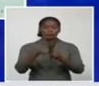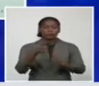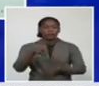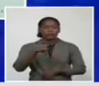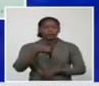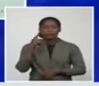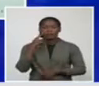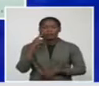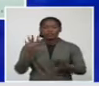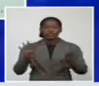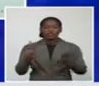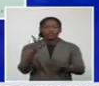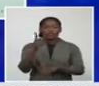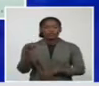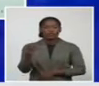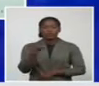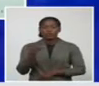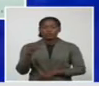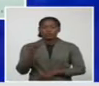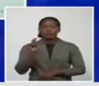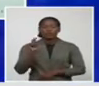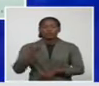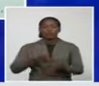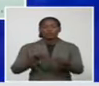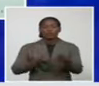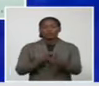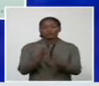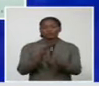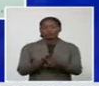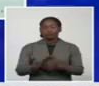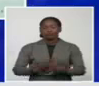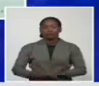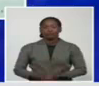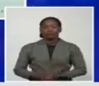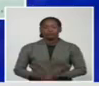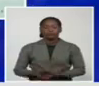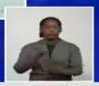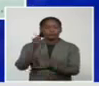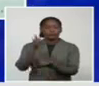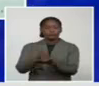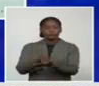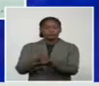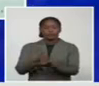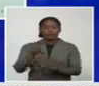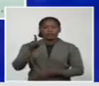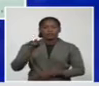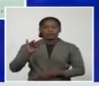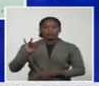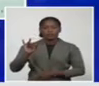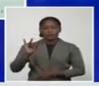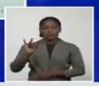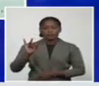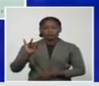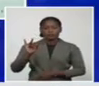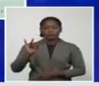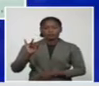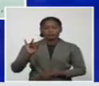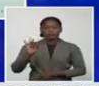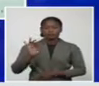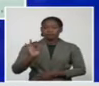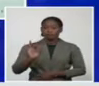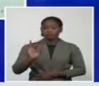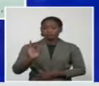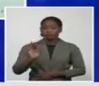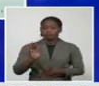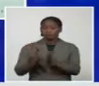12 de sus 13 municipios. El municipio Matanzas con 17 casos, el de la cifra